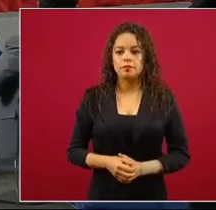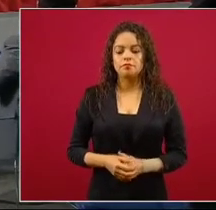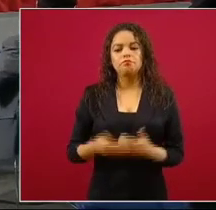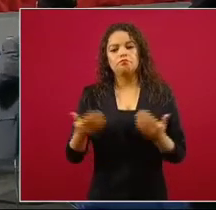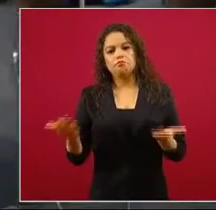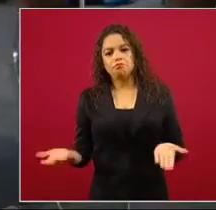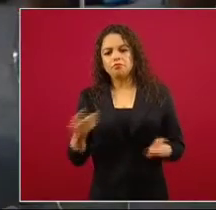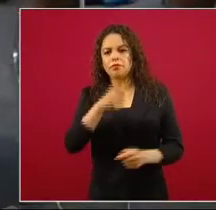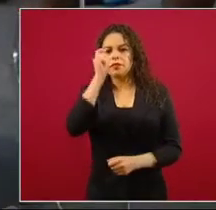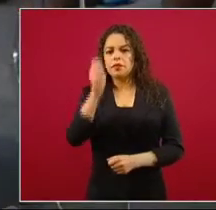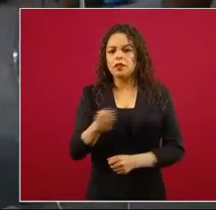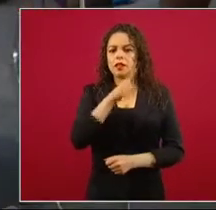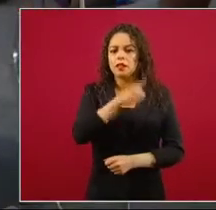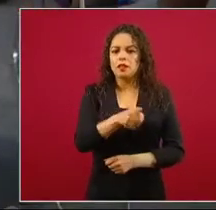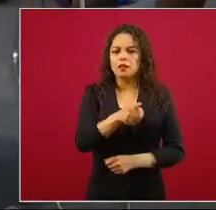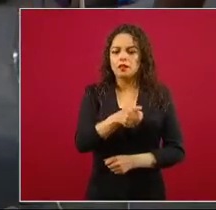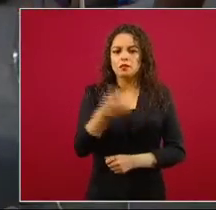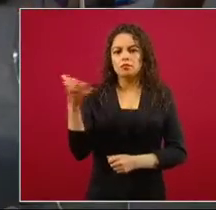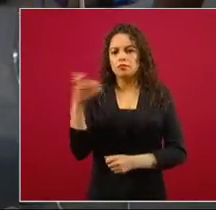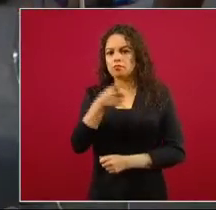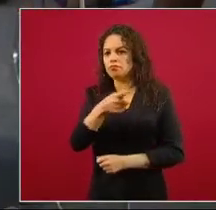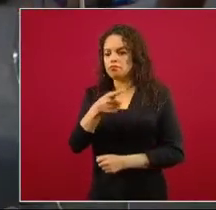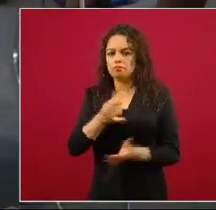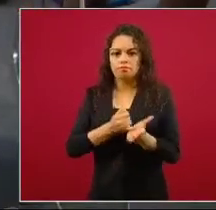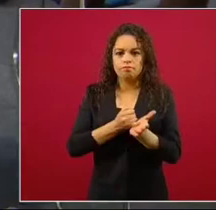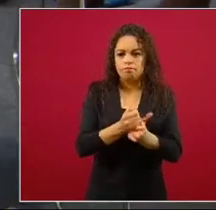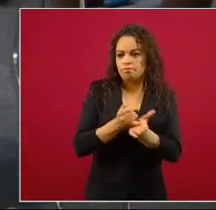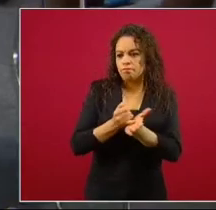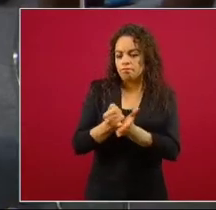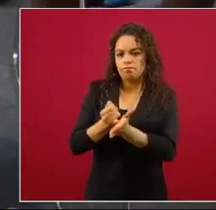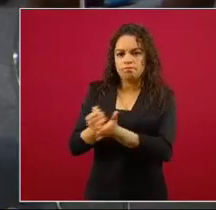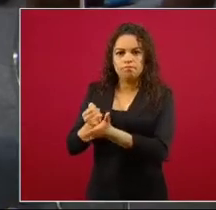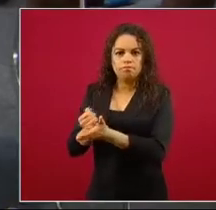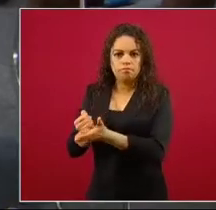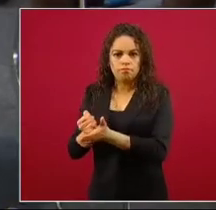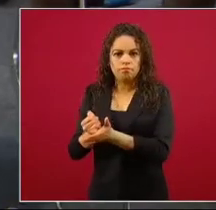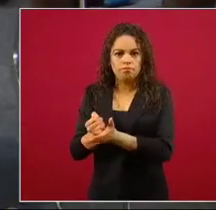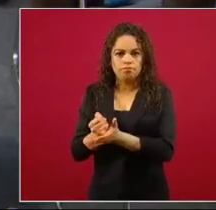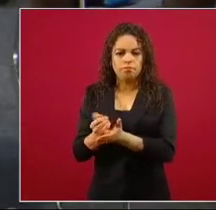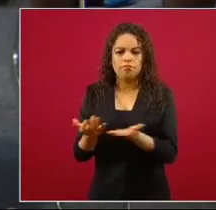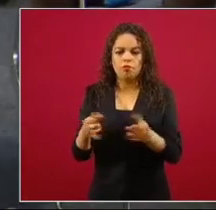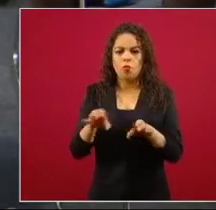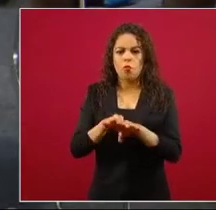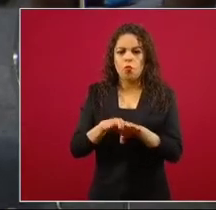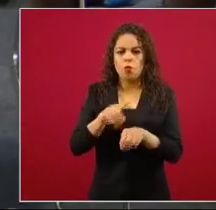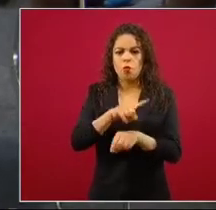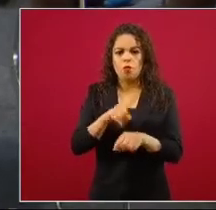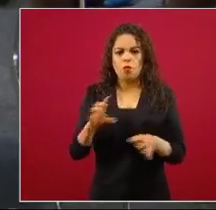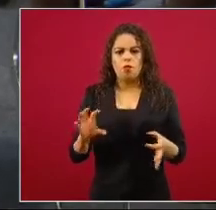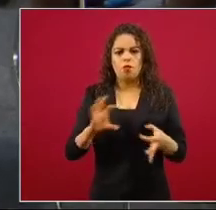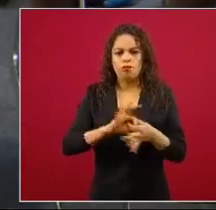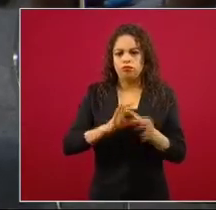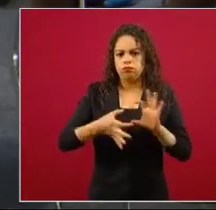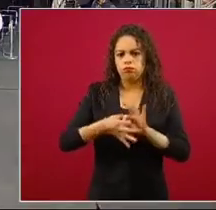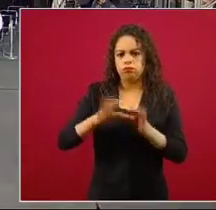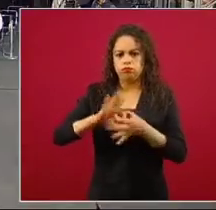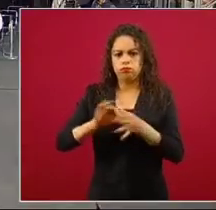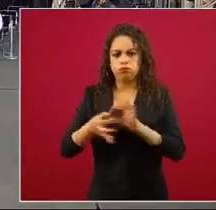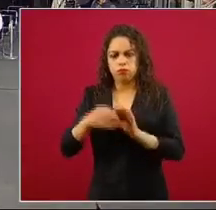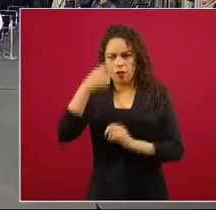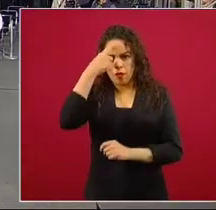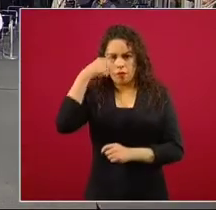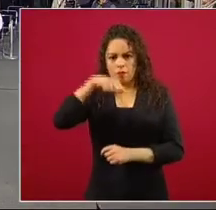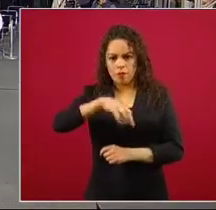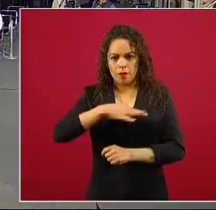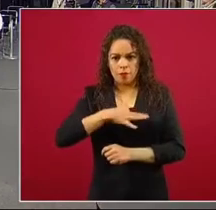de quienes toman las decisiones, ¿en qué punto se rompería en todo caso la cadena de contactos y posibles contagios?